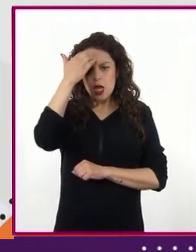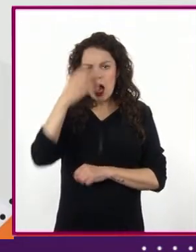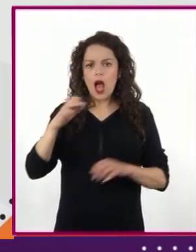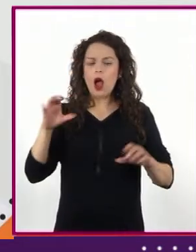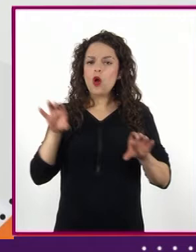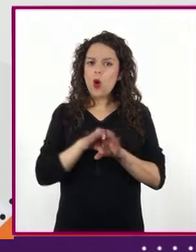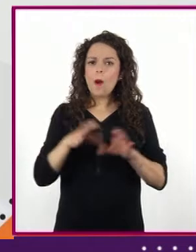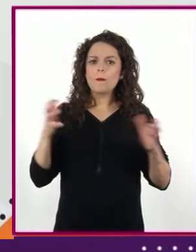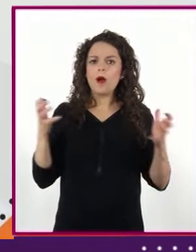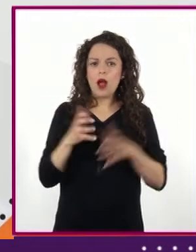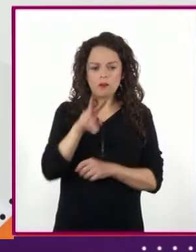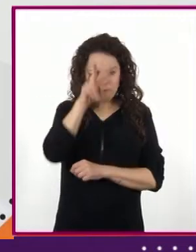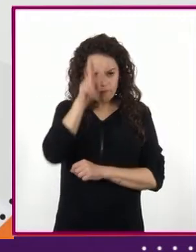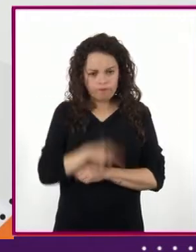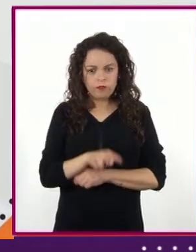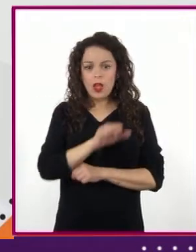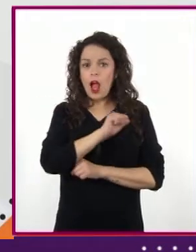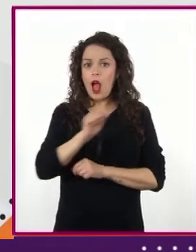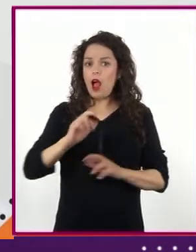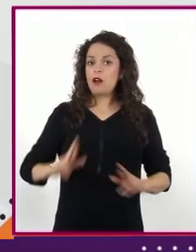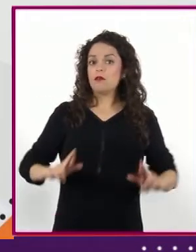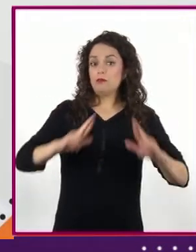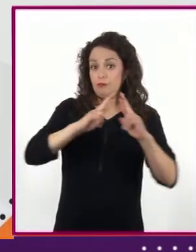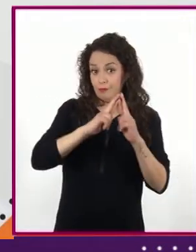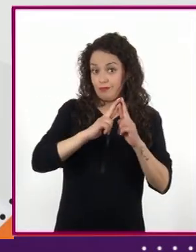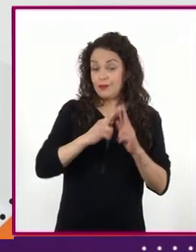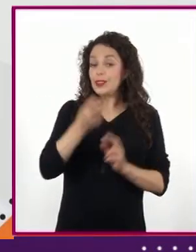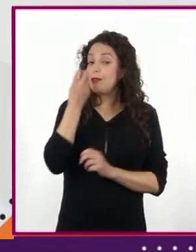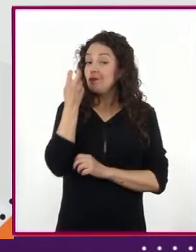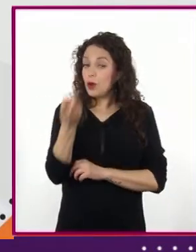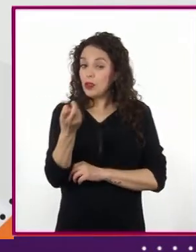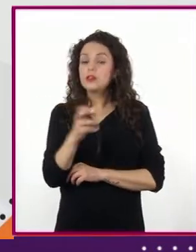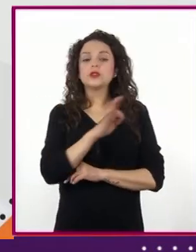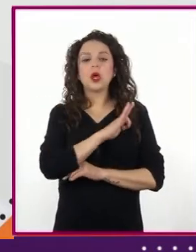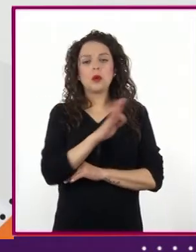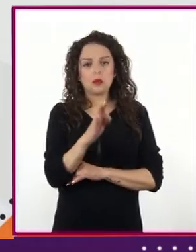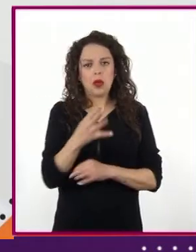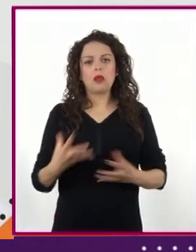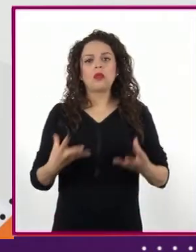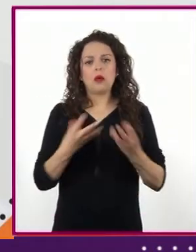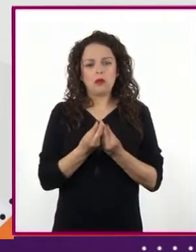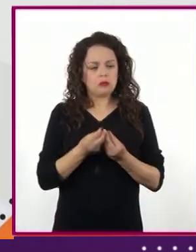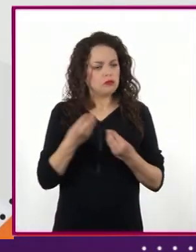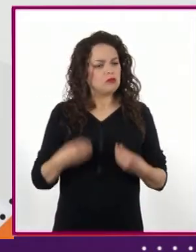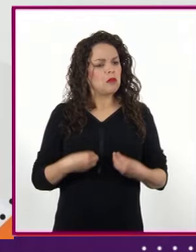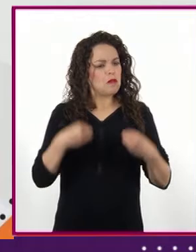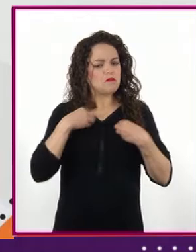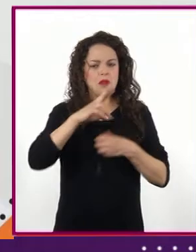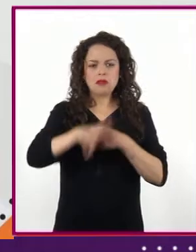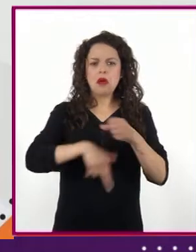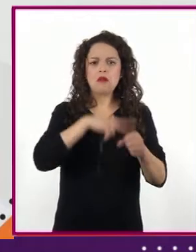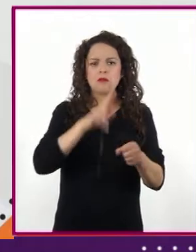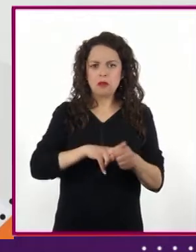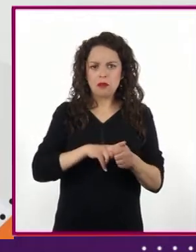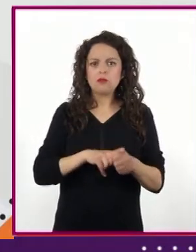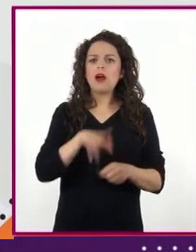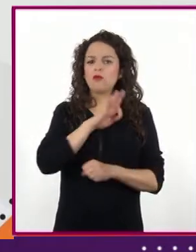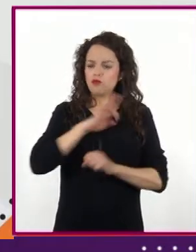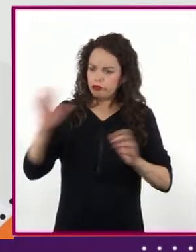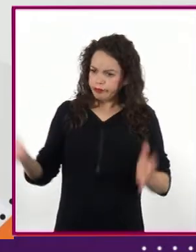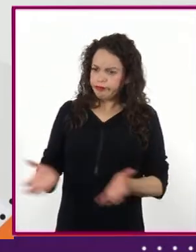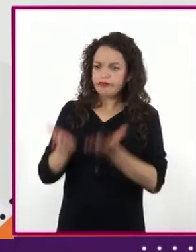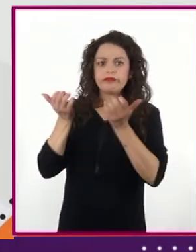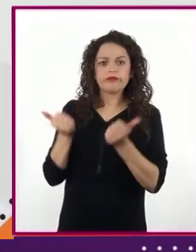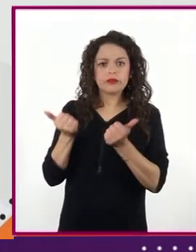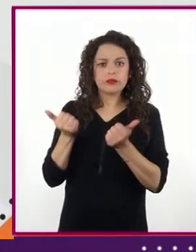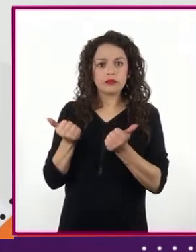la verdad evangélica. Por esta razón, podrían pertenecer al mundo civilizado y tener la opción de salvarse.